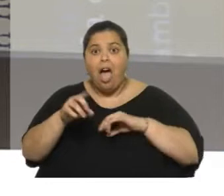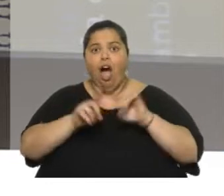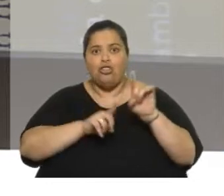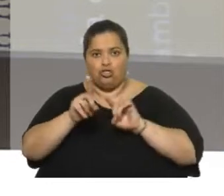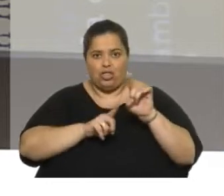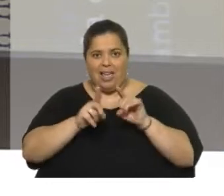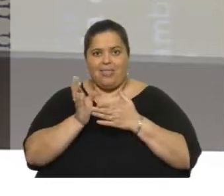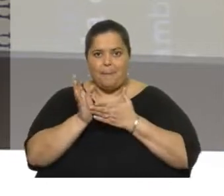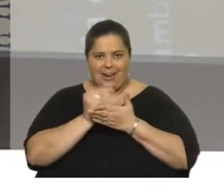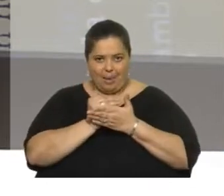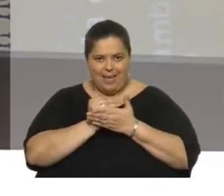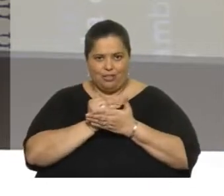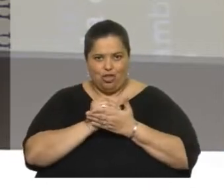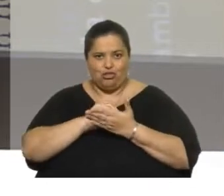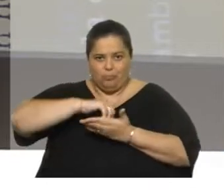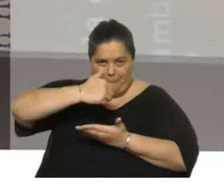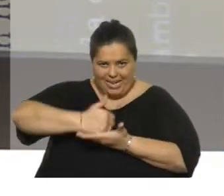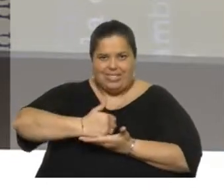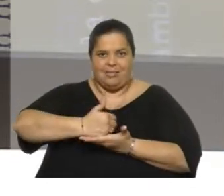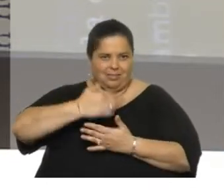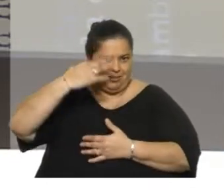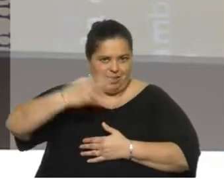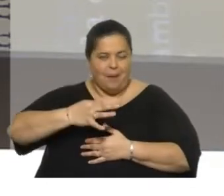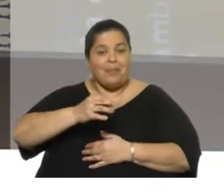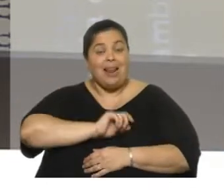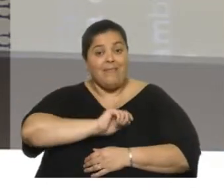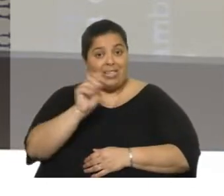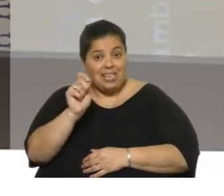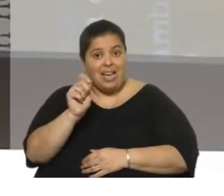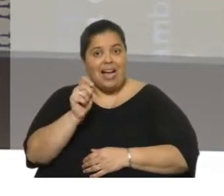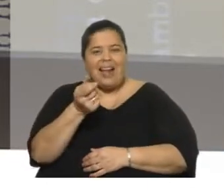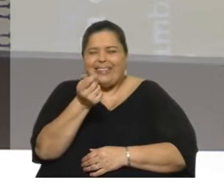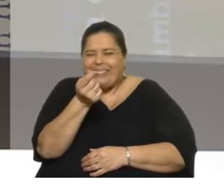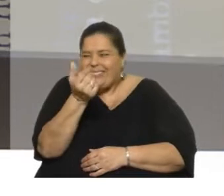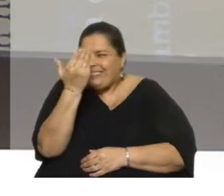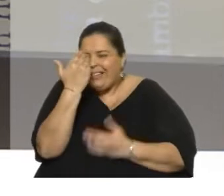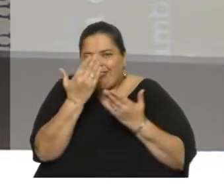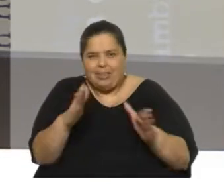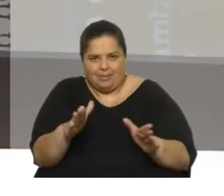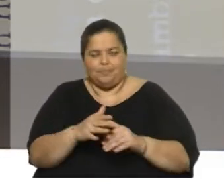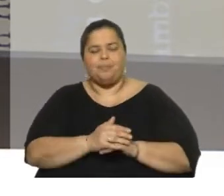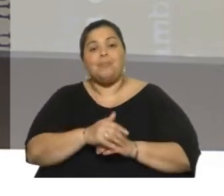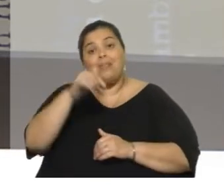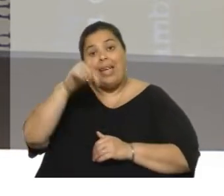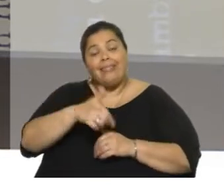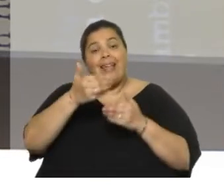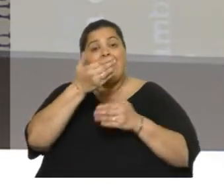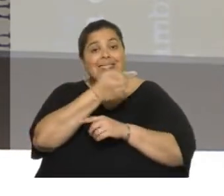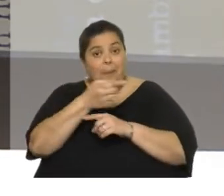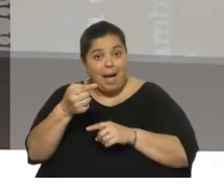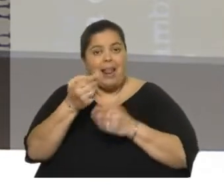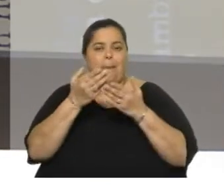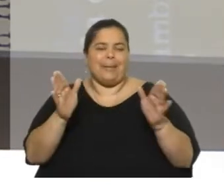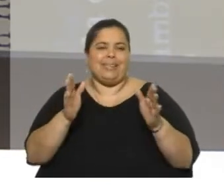presencia real. La Valleja muy recientemente y esta semana empezaron las obras en